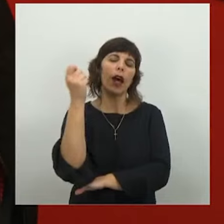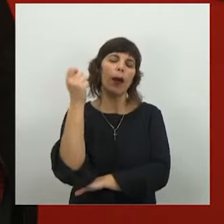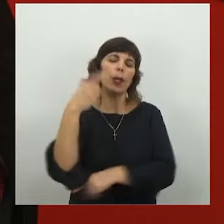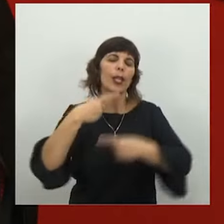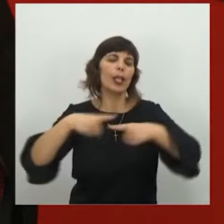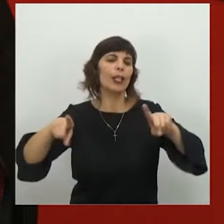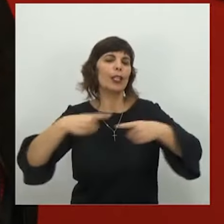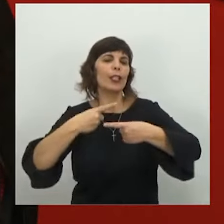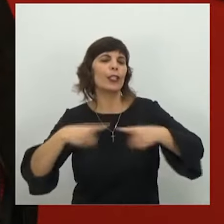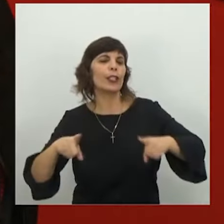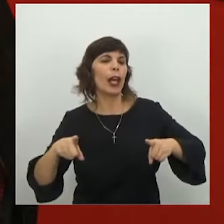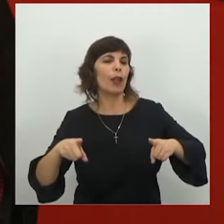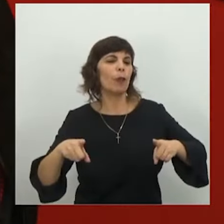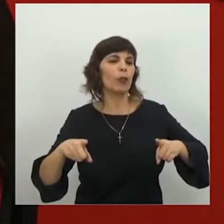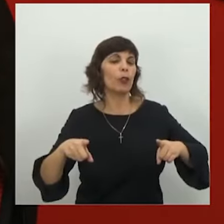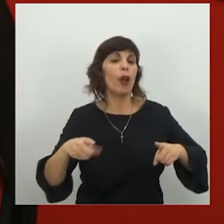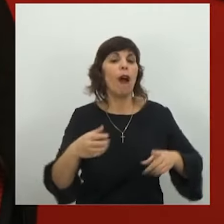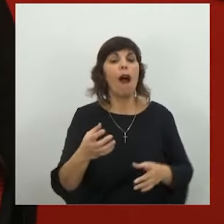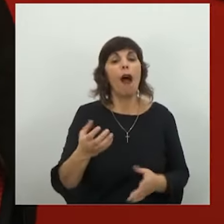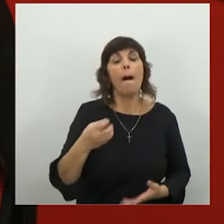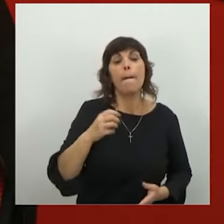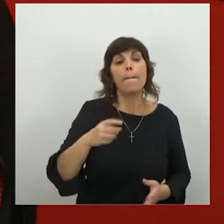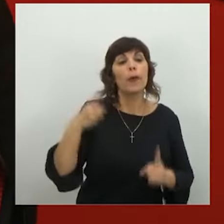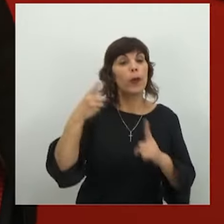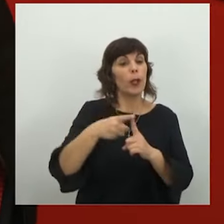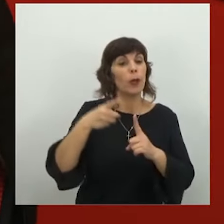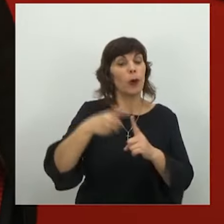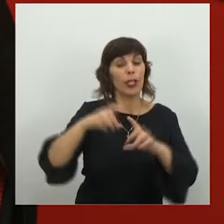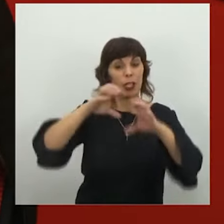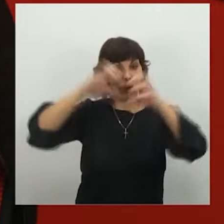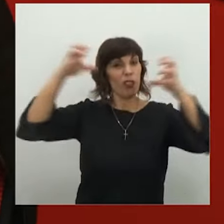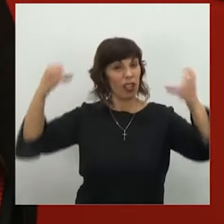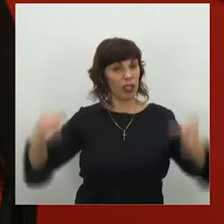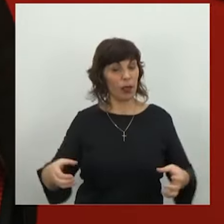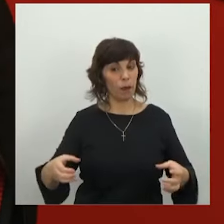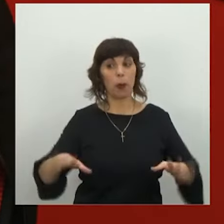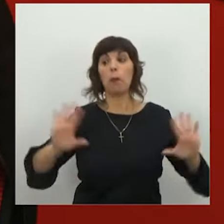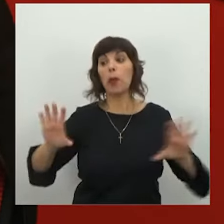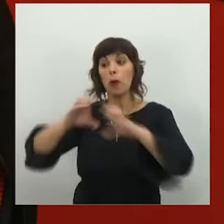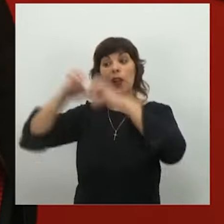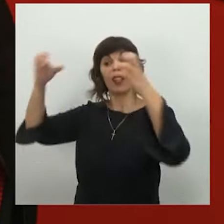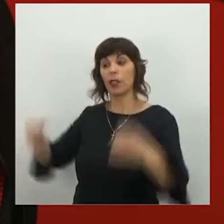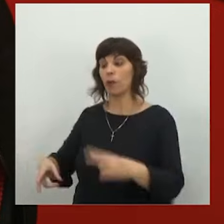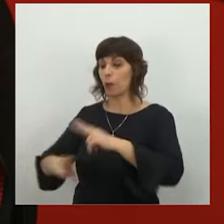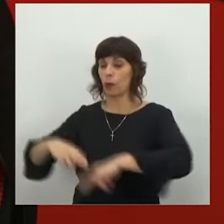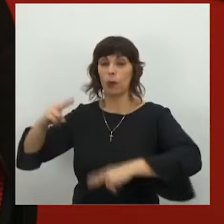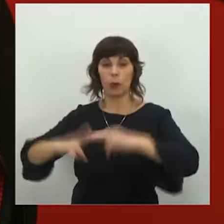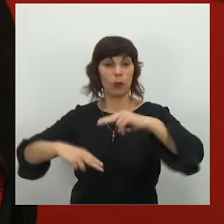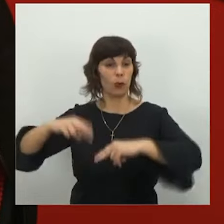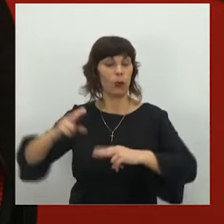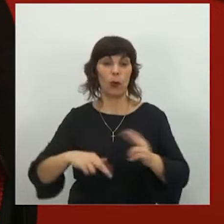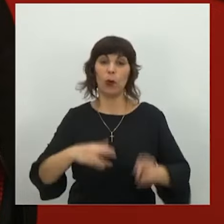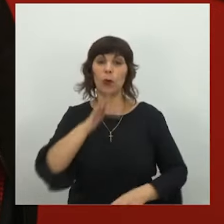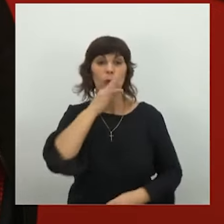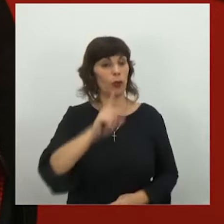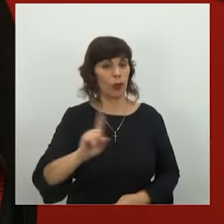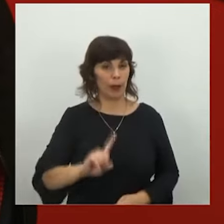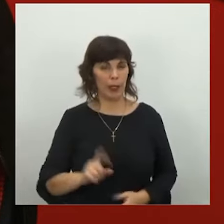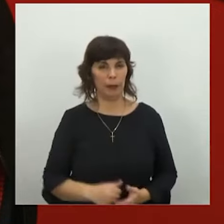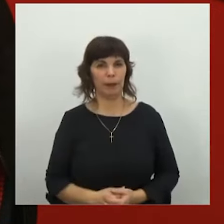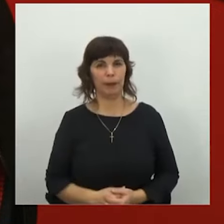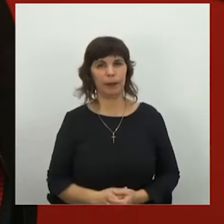estaba. Pero ¿sabes lo que sí tenía David? David tenía algo que su